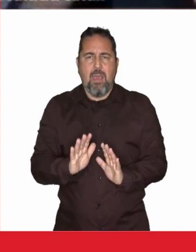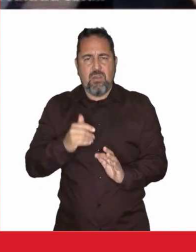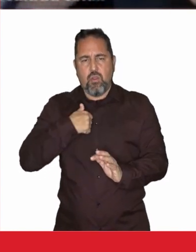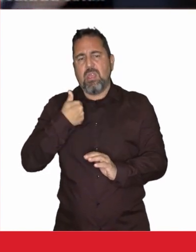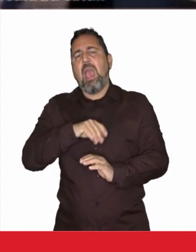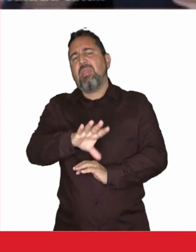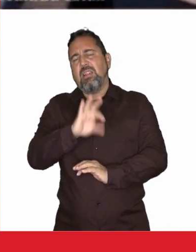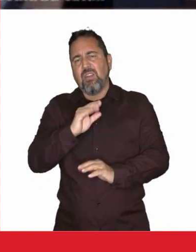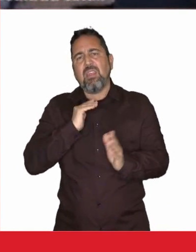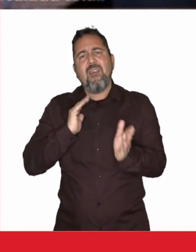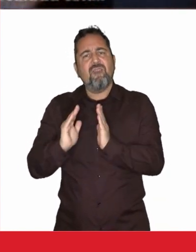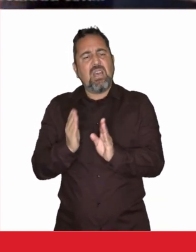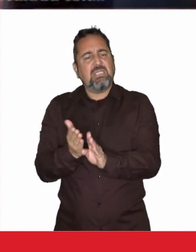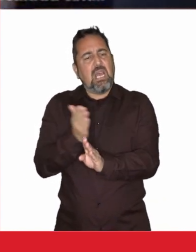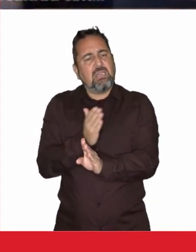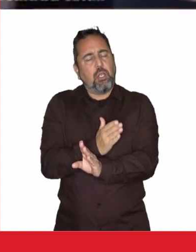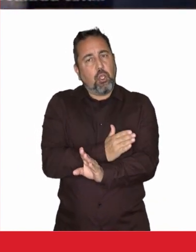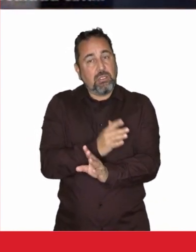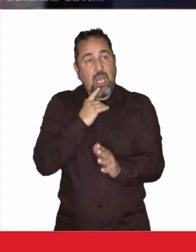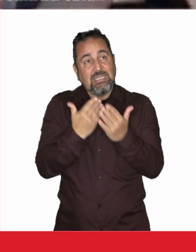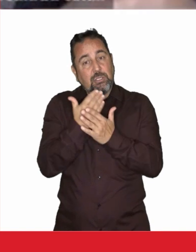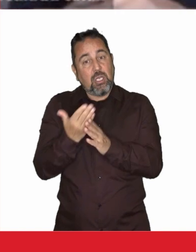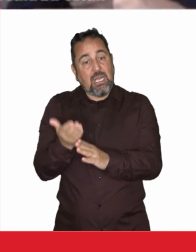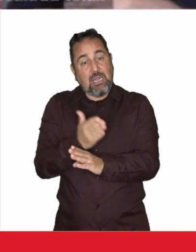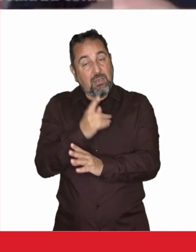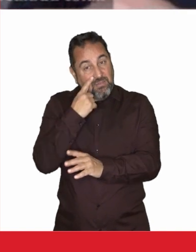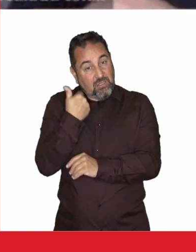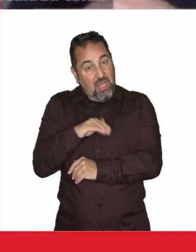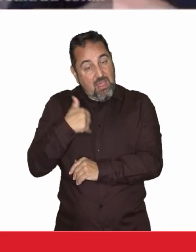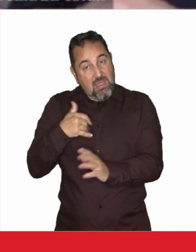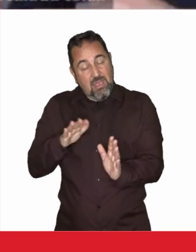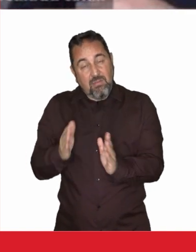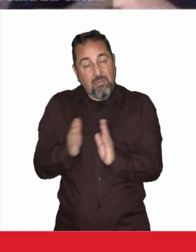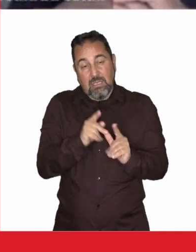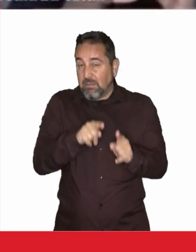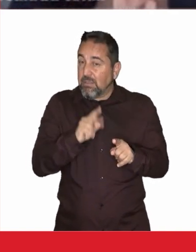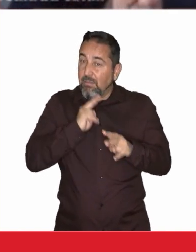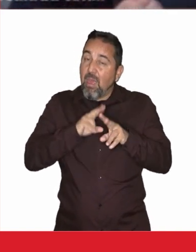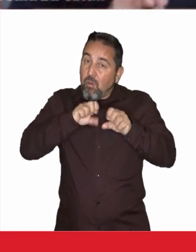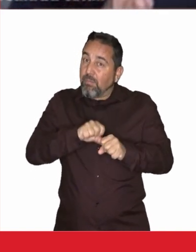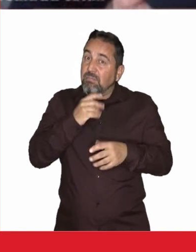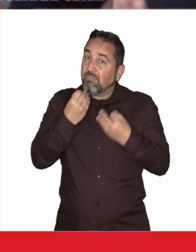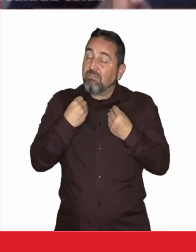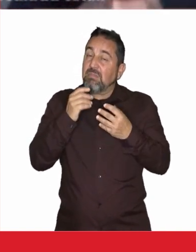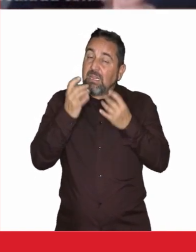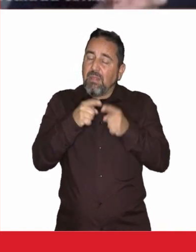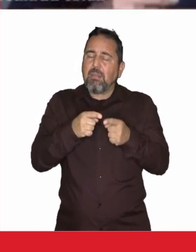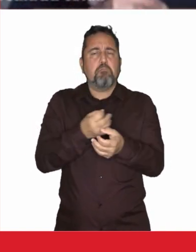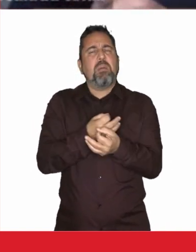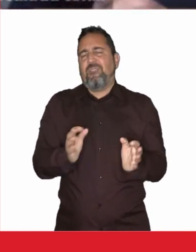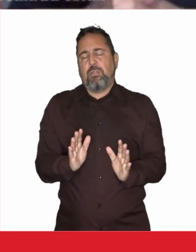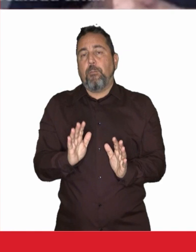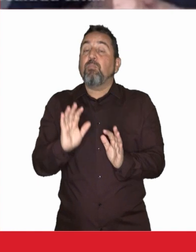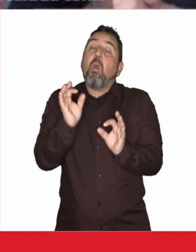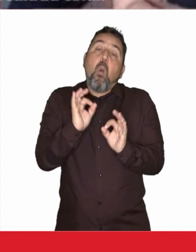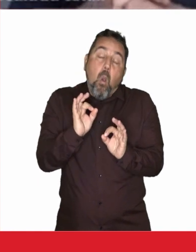una actividad que es clave, que yo ya identifiqué en las fases anteriores, en lo que habíamos visto en las sesiones anteriores? ¿Se va a ocupar de desarrollar